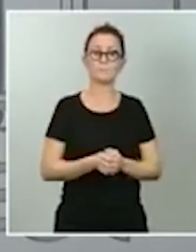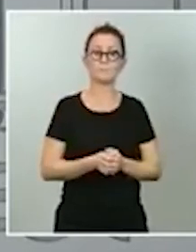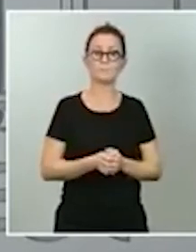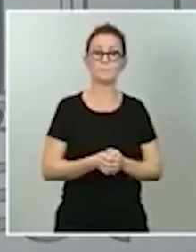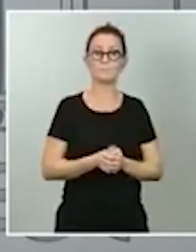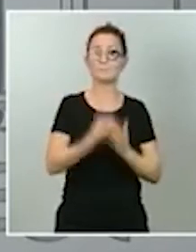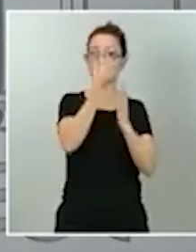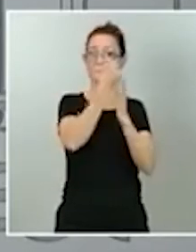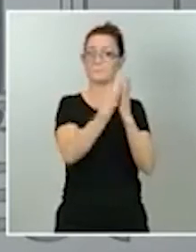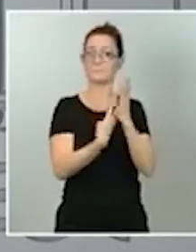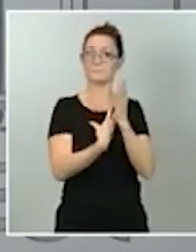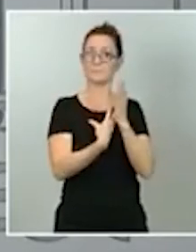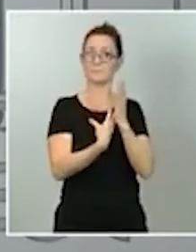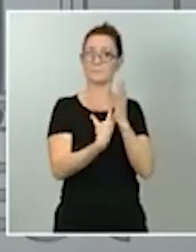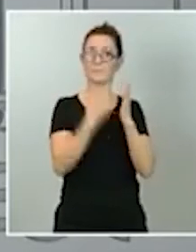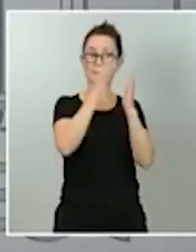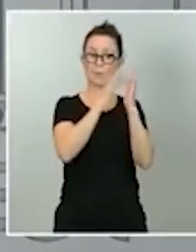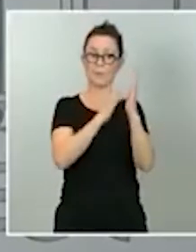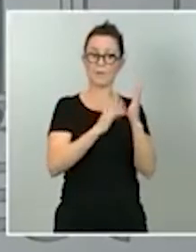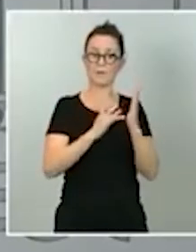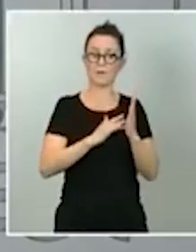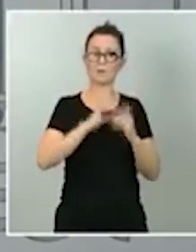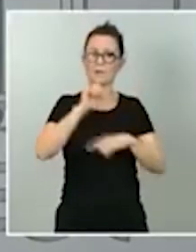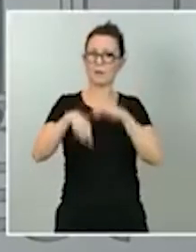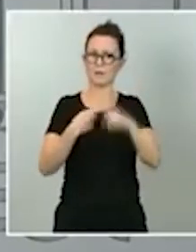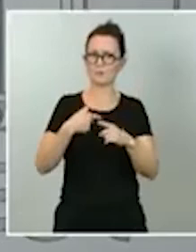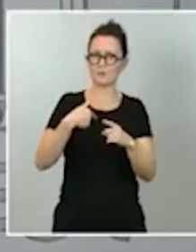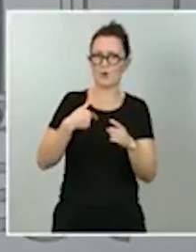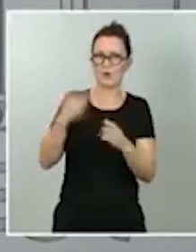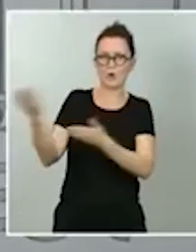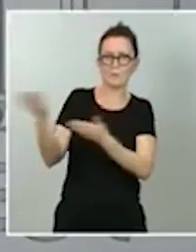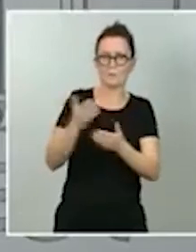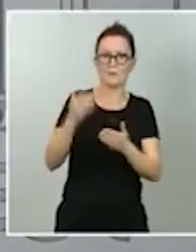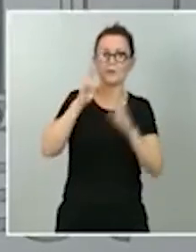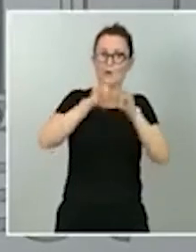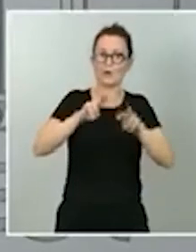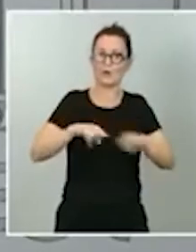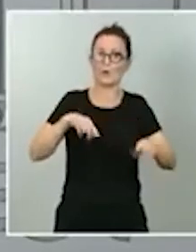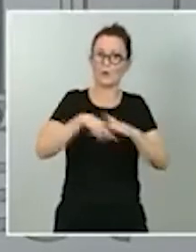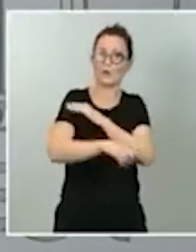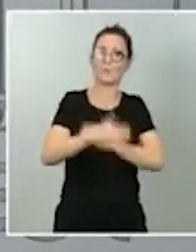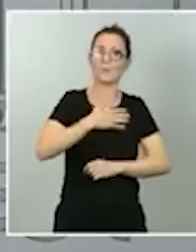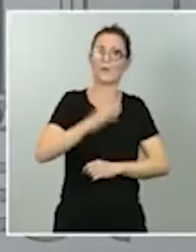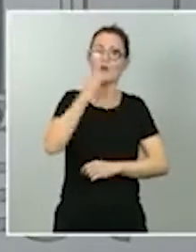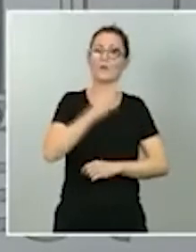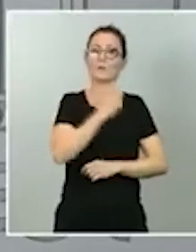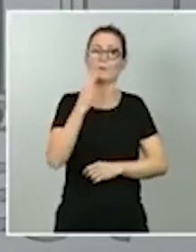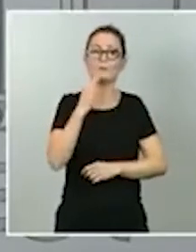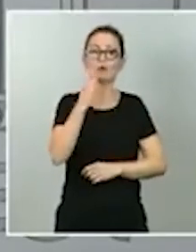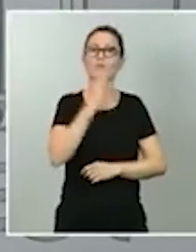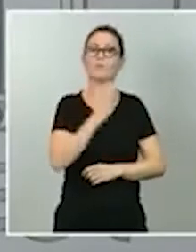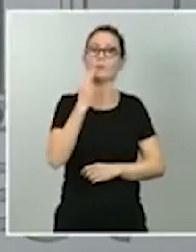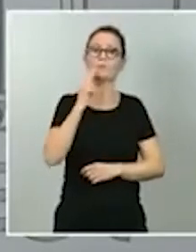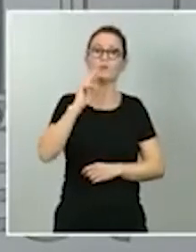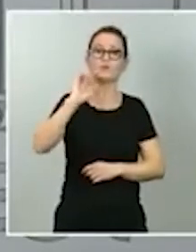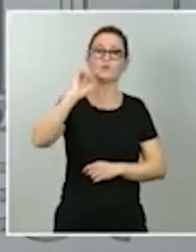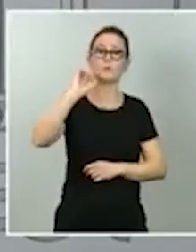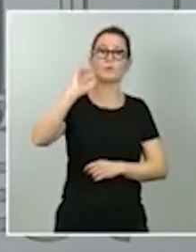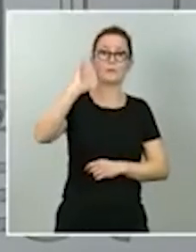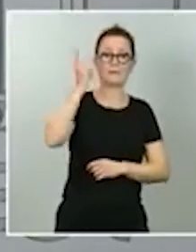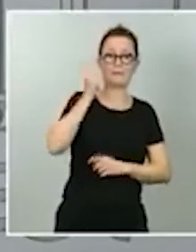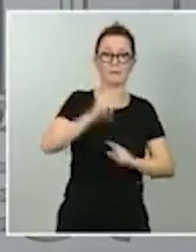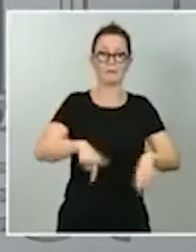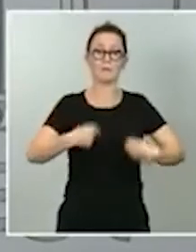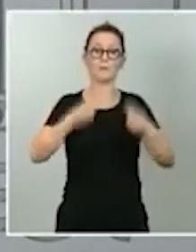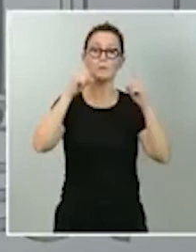invito a consultar va a ayudar a cumplir con nuestros compromisos climáticos pero también con la reactivación económica de nuestro país